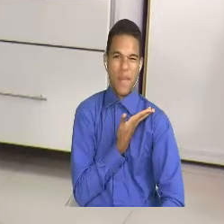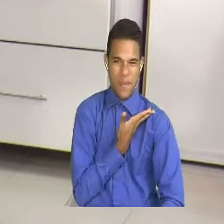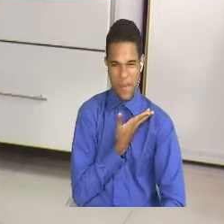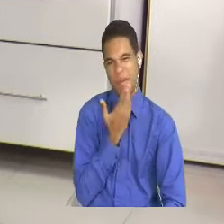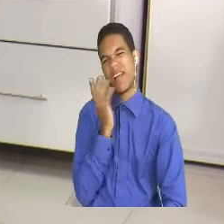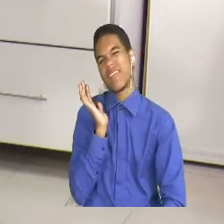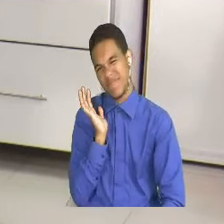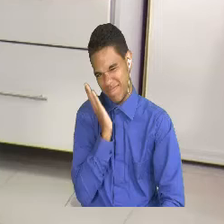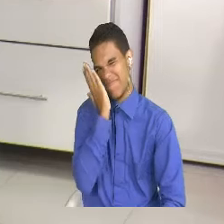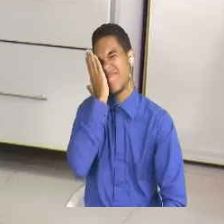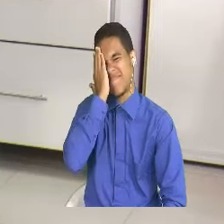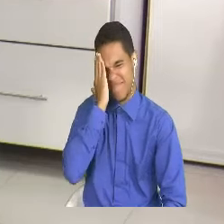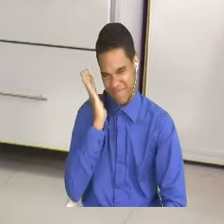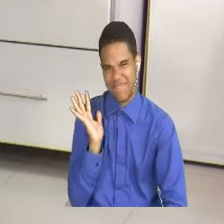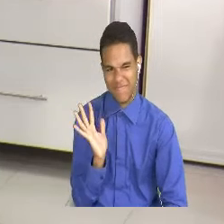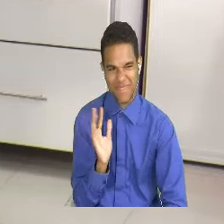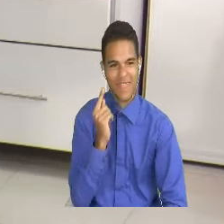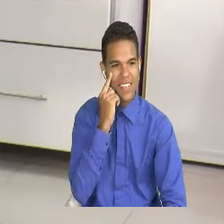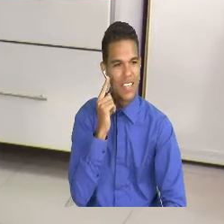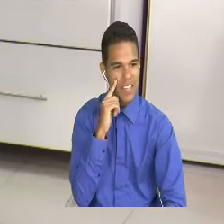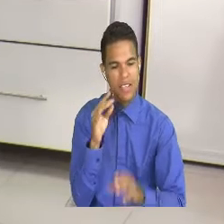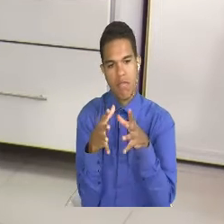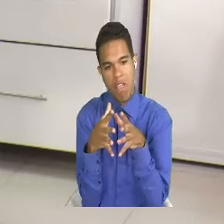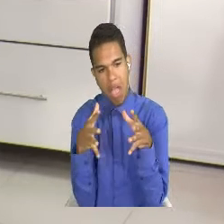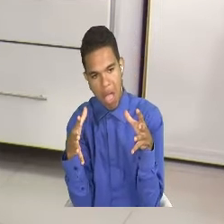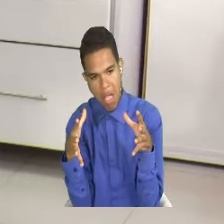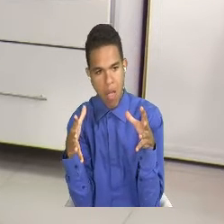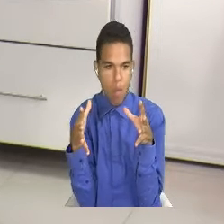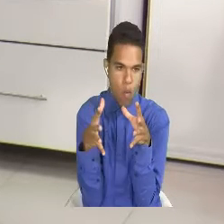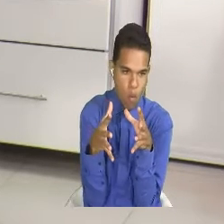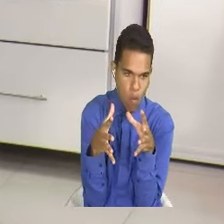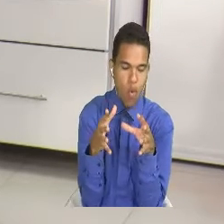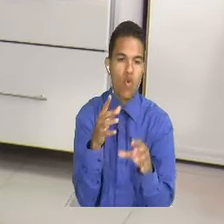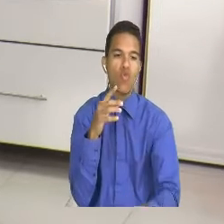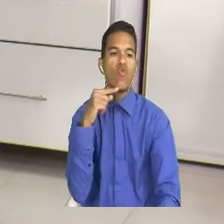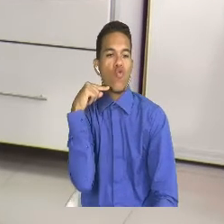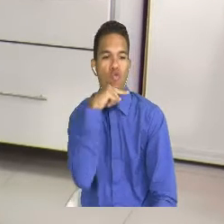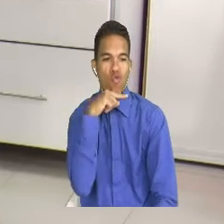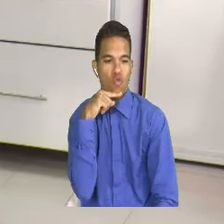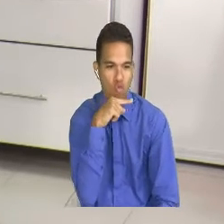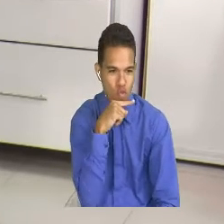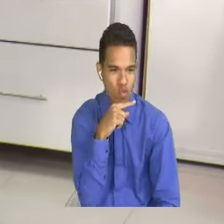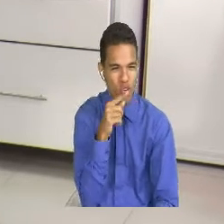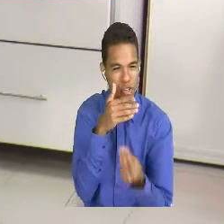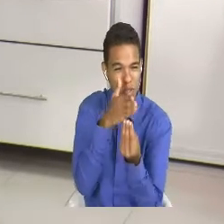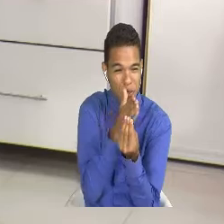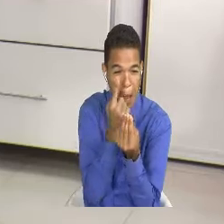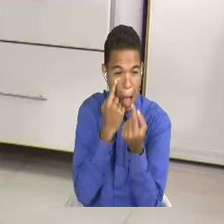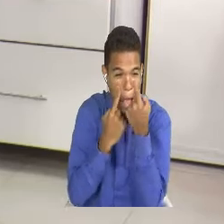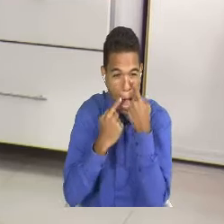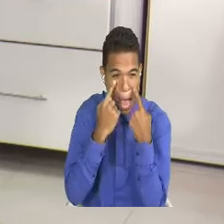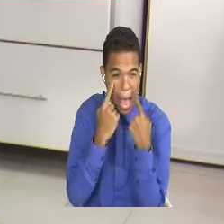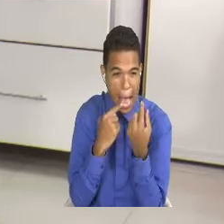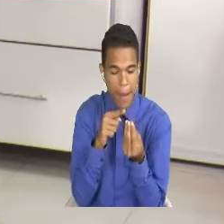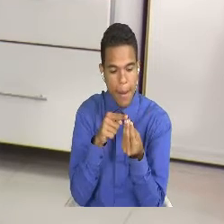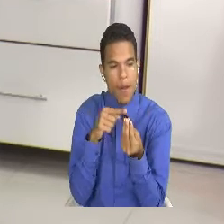pueden hacerlos del tamaño que deseen, de utilizar la cebolla roja o blanca, como lo deseen. Ajá. La idea es sacar